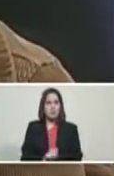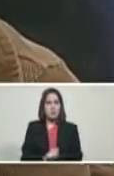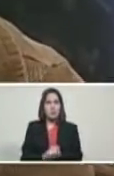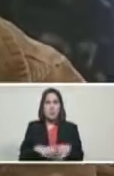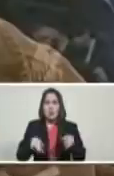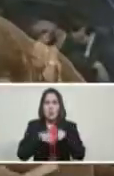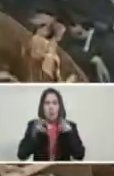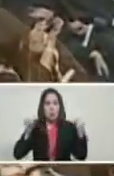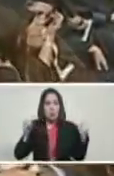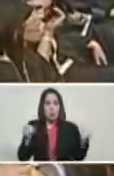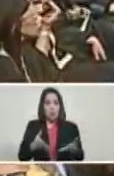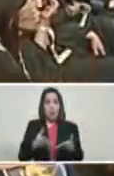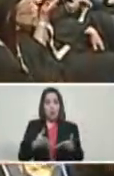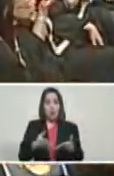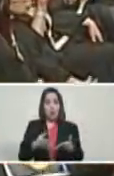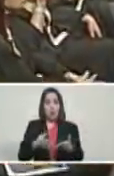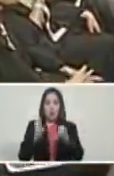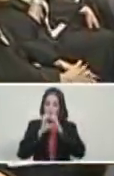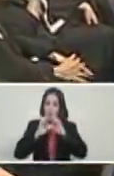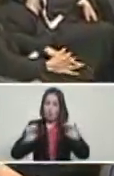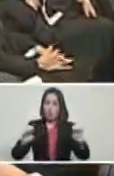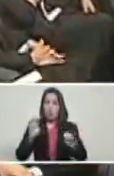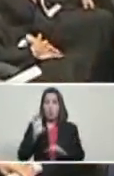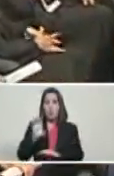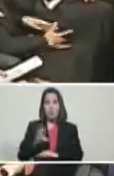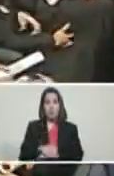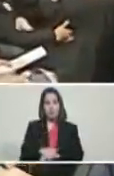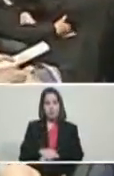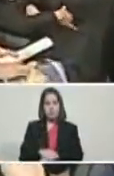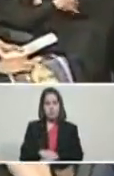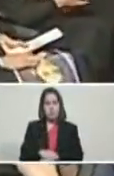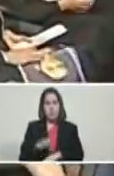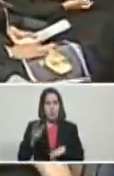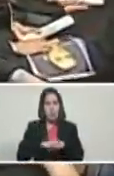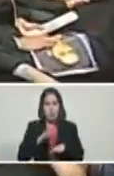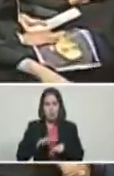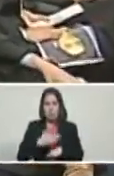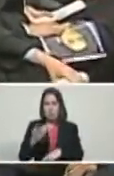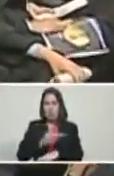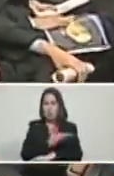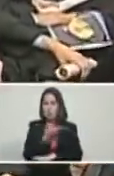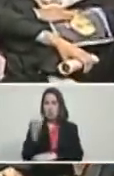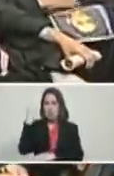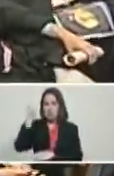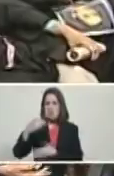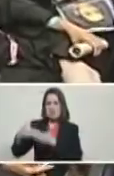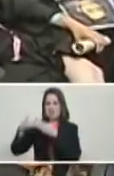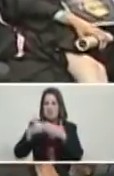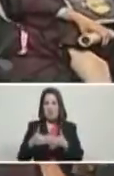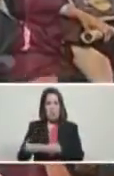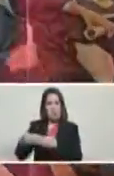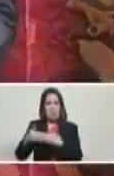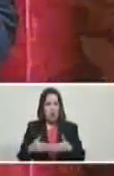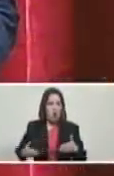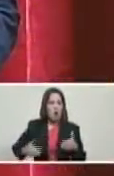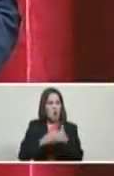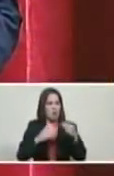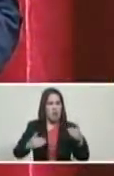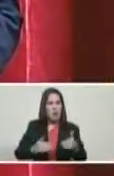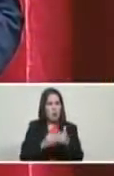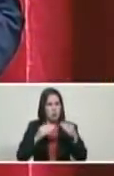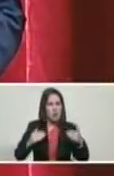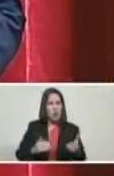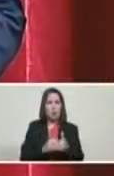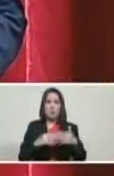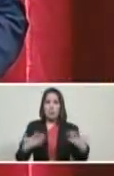milagro educativo en el país y es la estructura. ¿Por qué ustedes creen que el imperialismo nos ataca, nos ataca, nos ataca y no